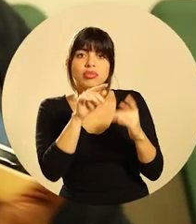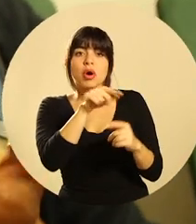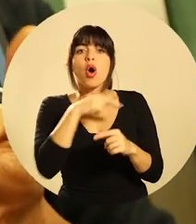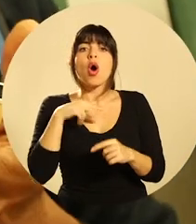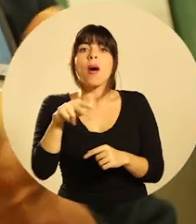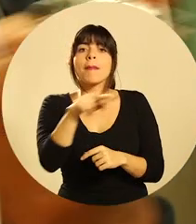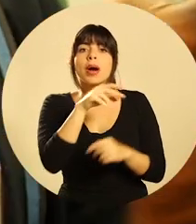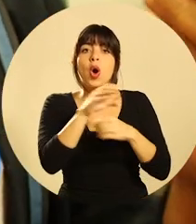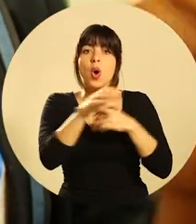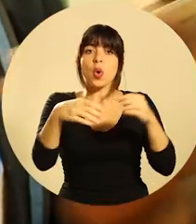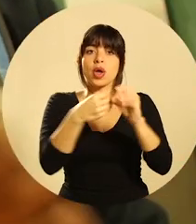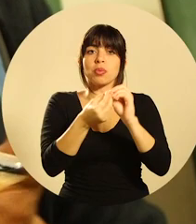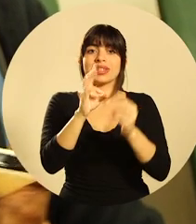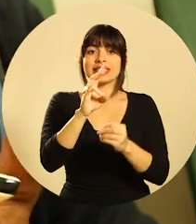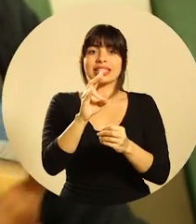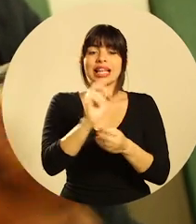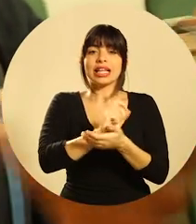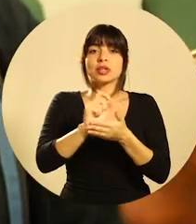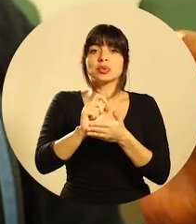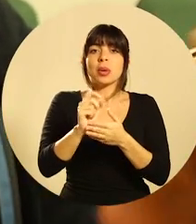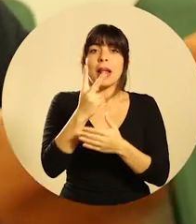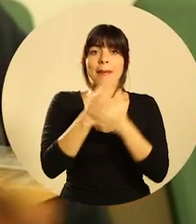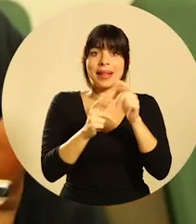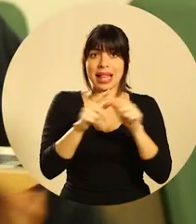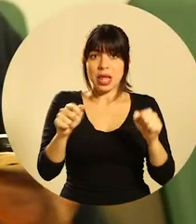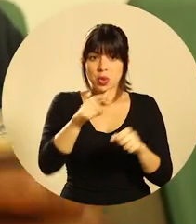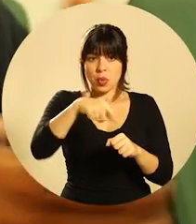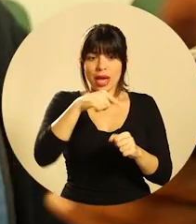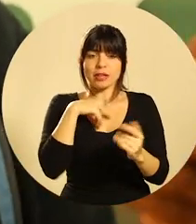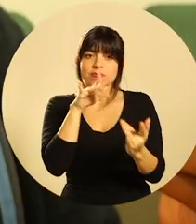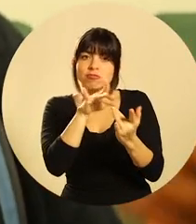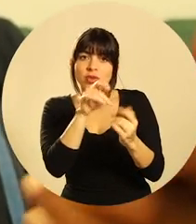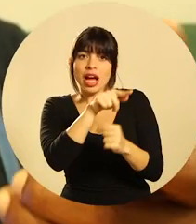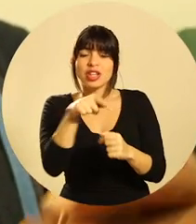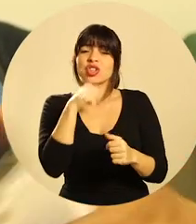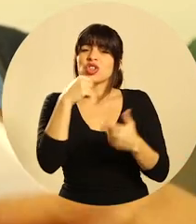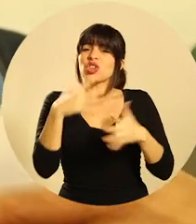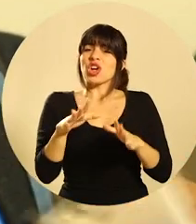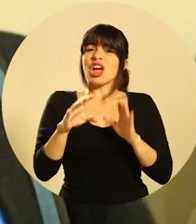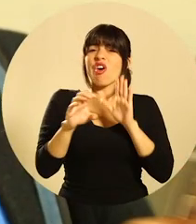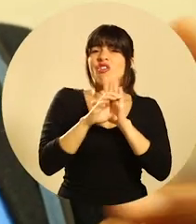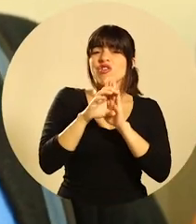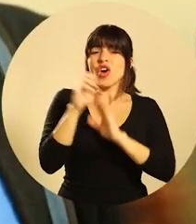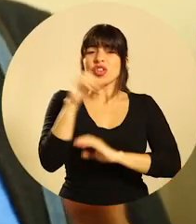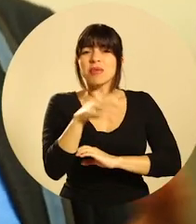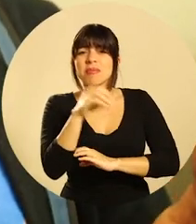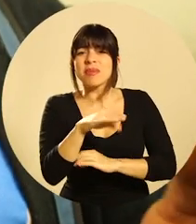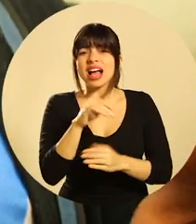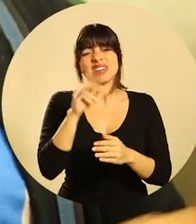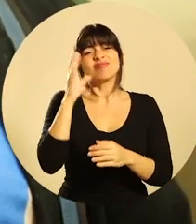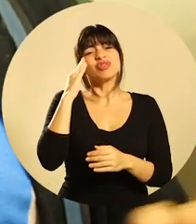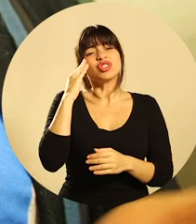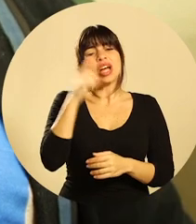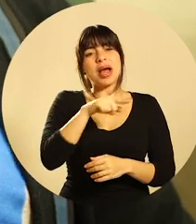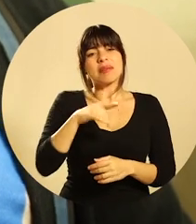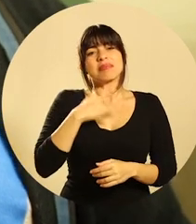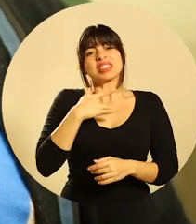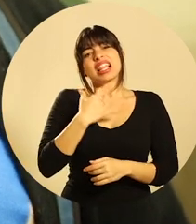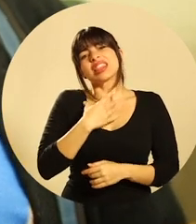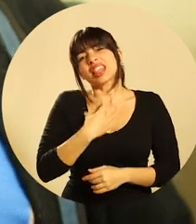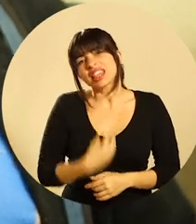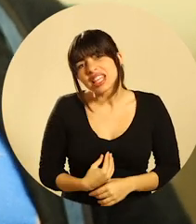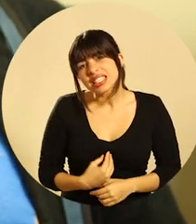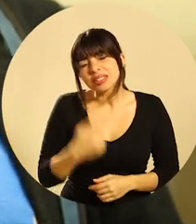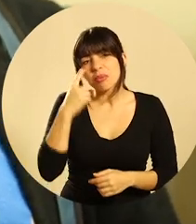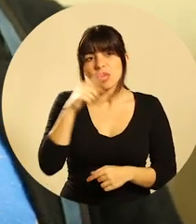de Cuarto 7 Escuela Bilingüe, ahora mismo estoy en comunicación con ellos. No les quiero mandar muchas fotos ni nada de eso, porque sé que se van a poner